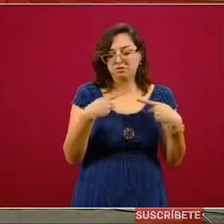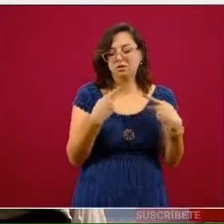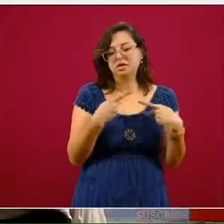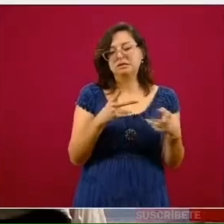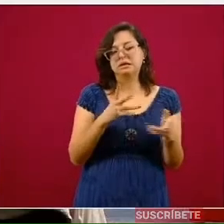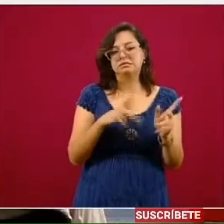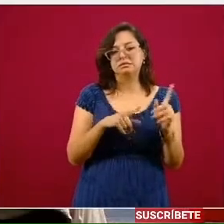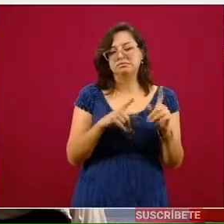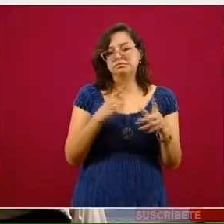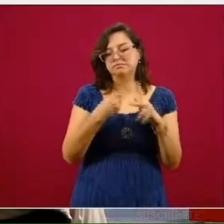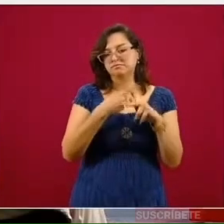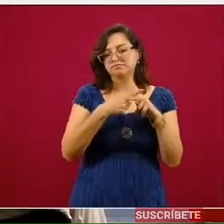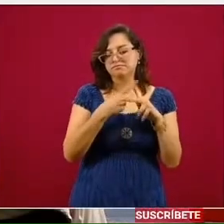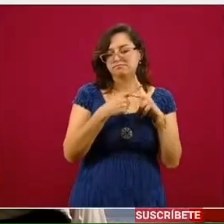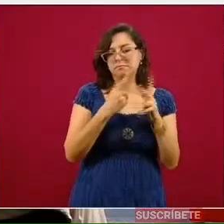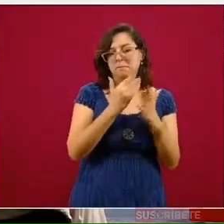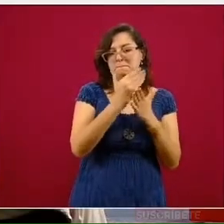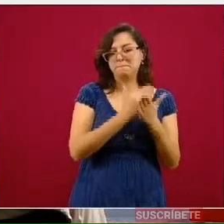La siguiente.